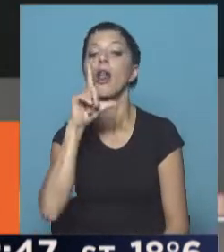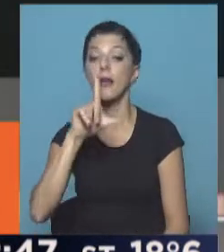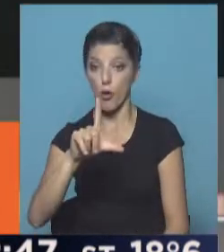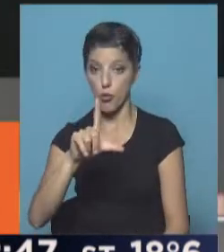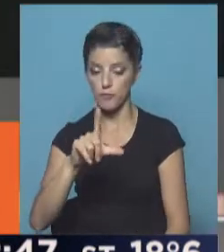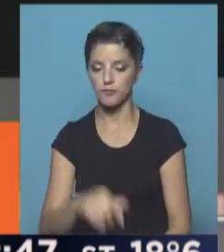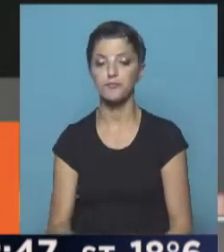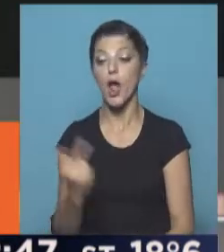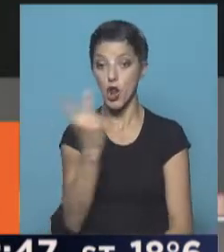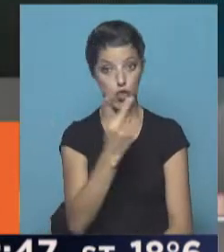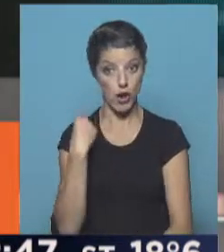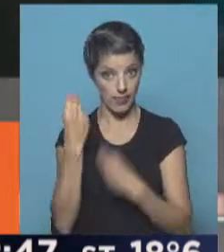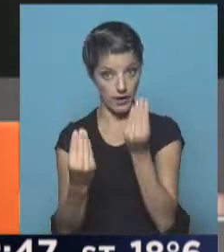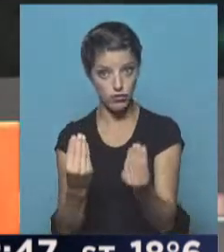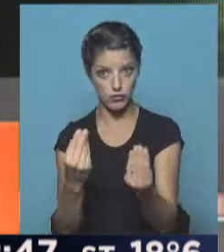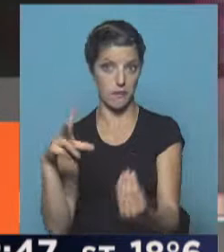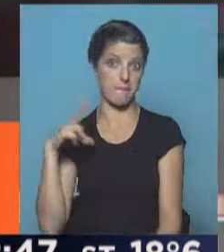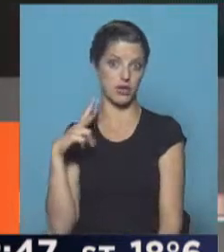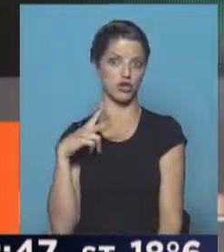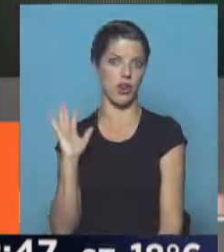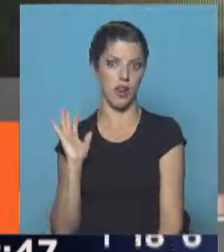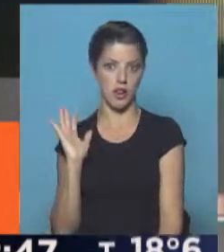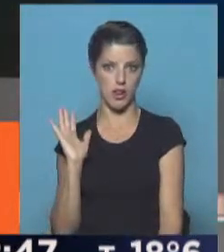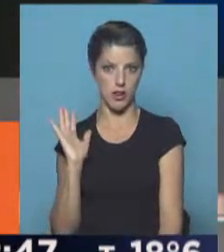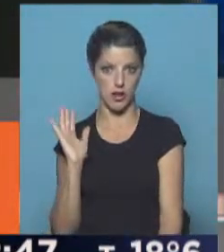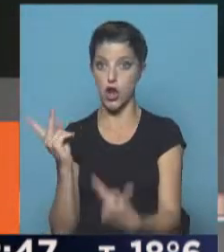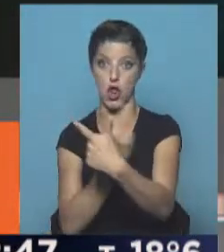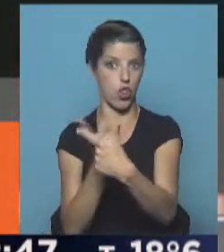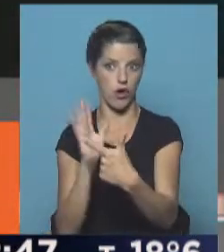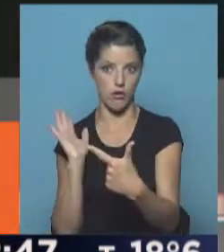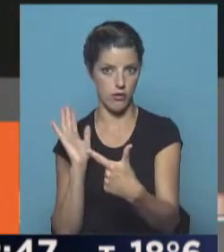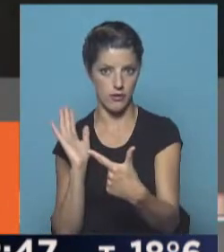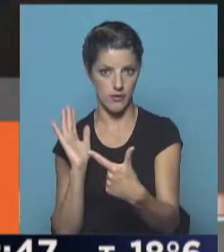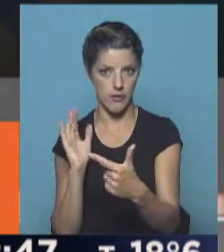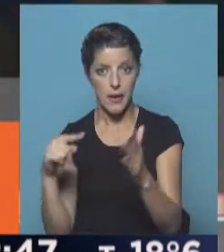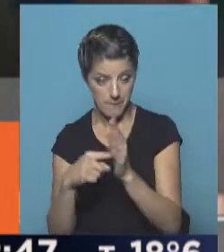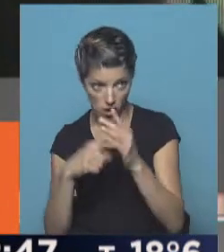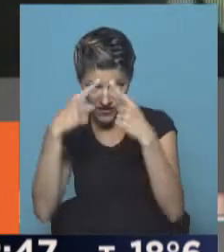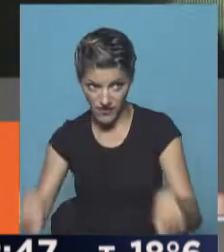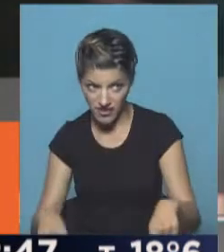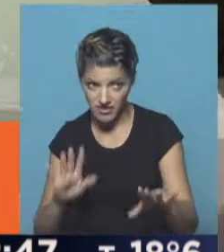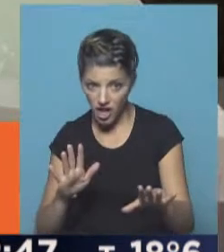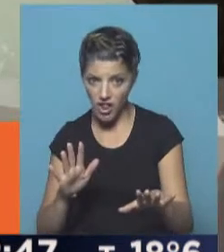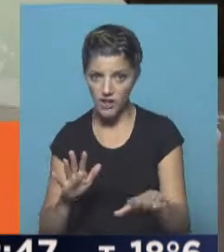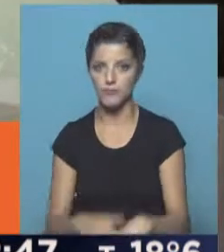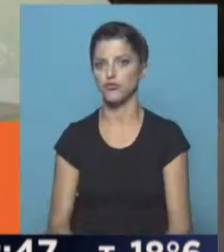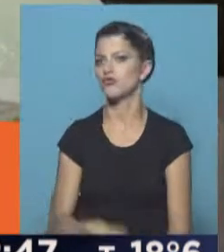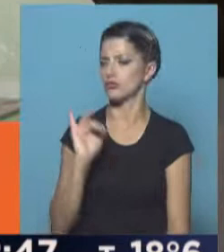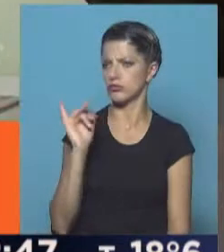a que los dos candidatos son millonarios? Sí. Hillary Clinton y Donald Trump. Pero debe haber diferencias. Sí, seguramente.